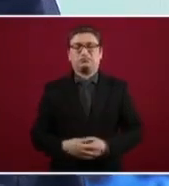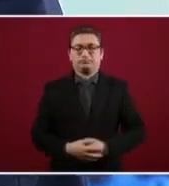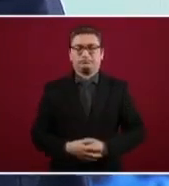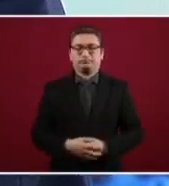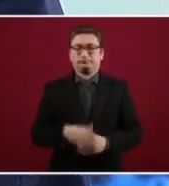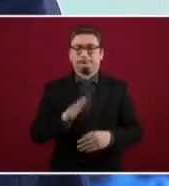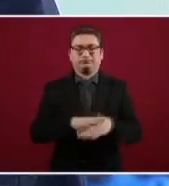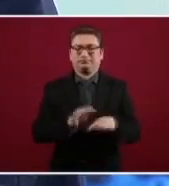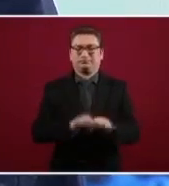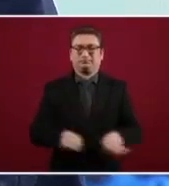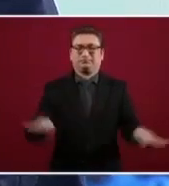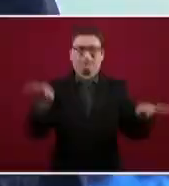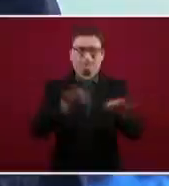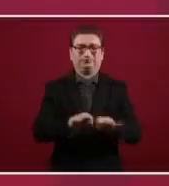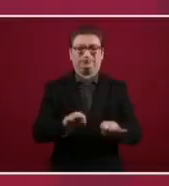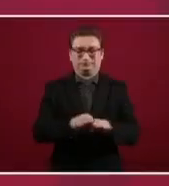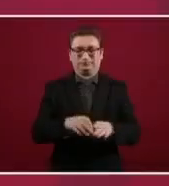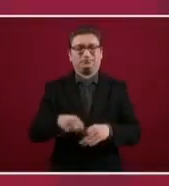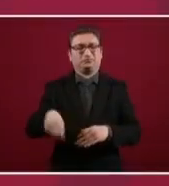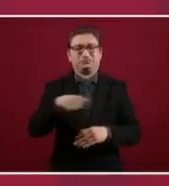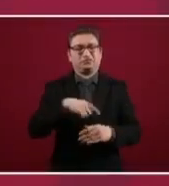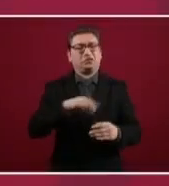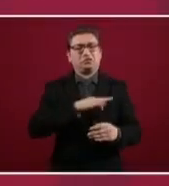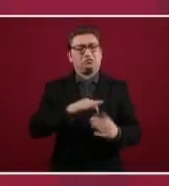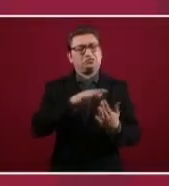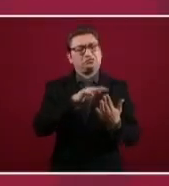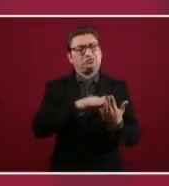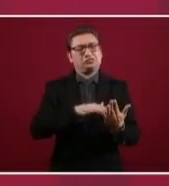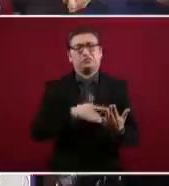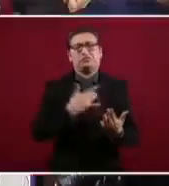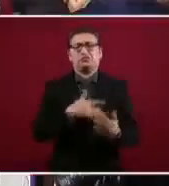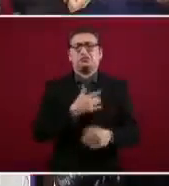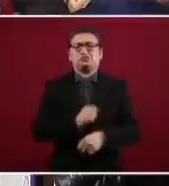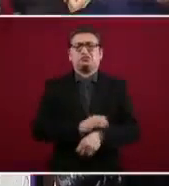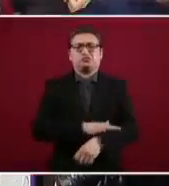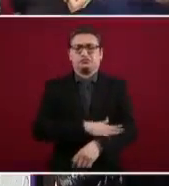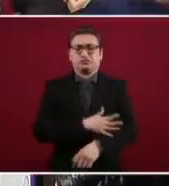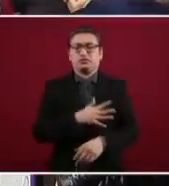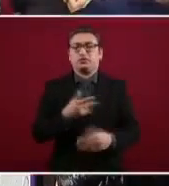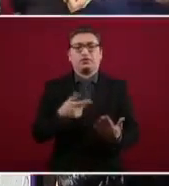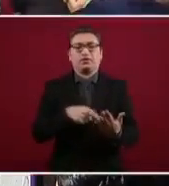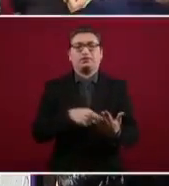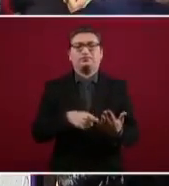importantes que se disfrutan son como